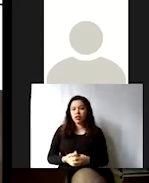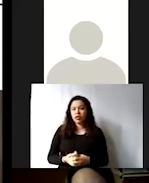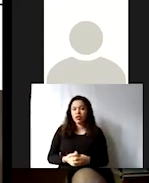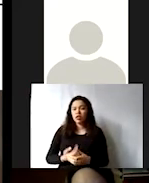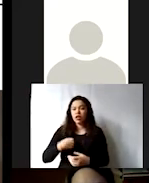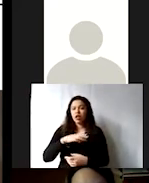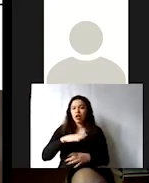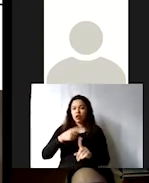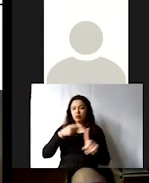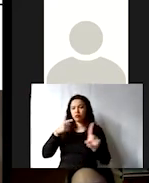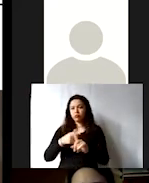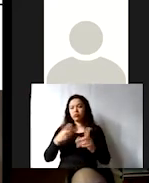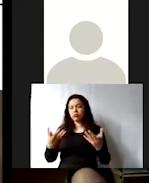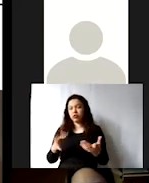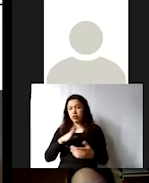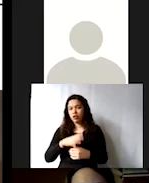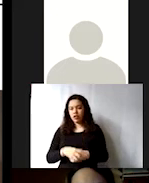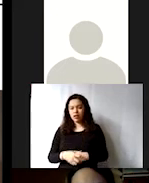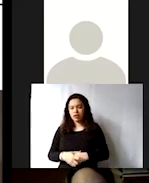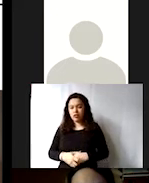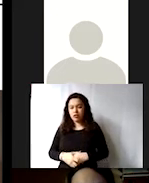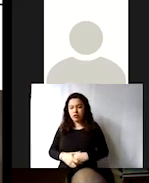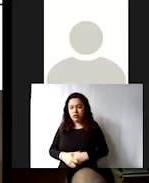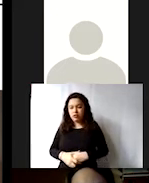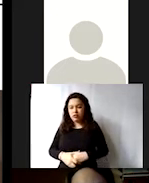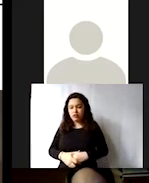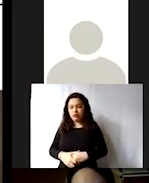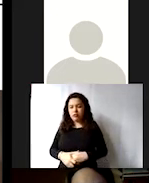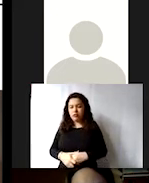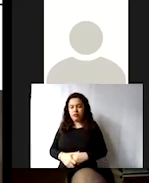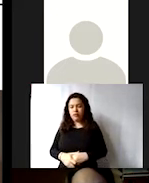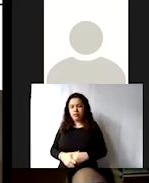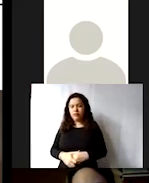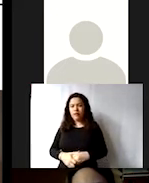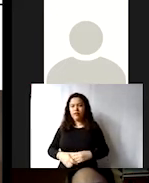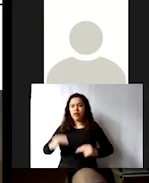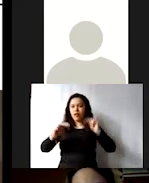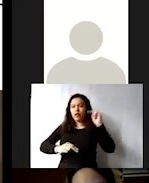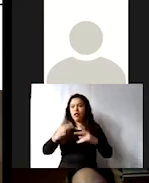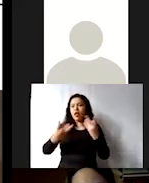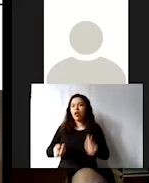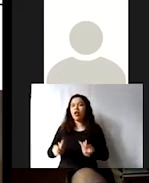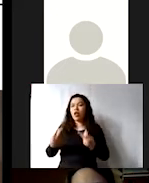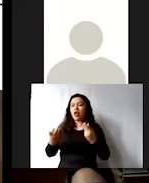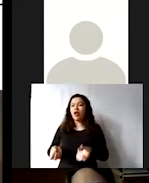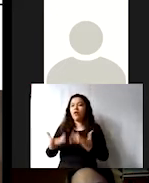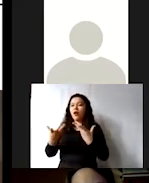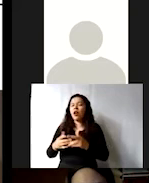objetivos etéreos en los que pues serán mediciones cualitativas al final de